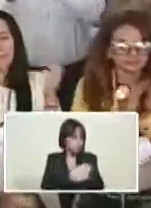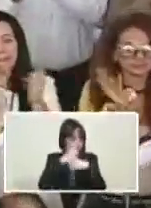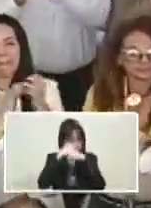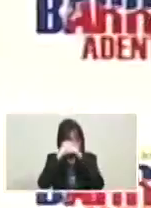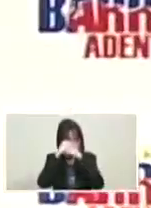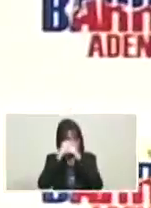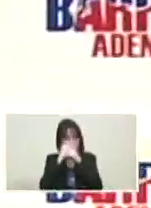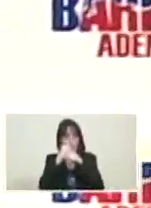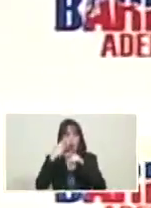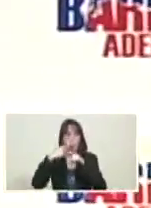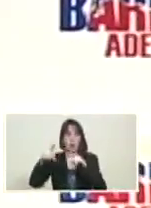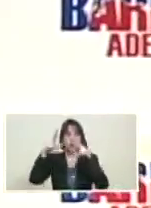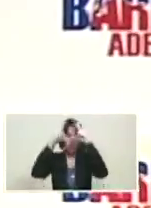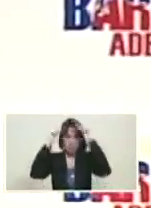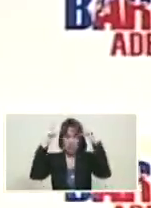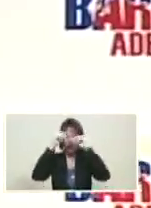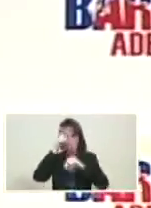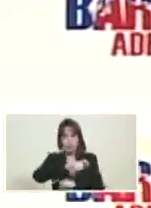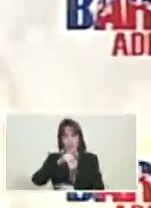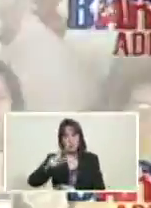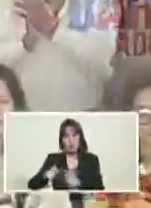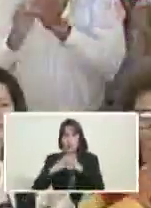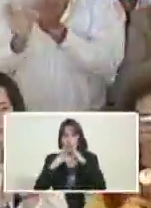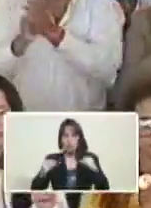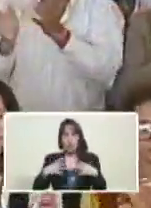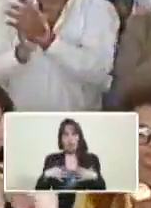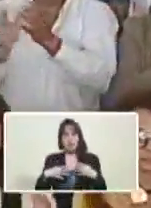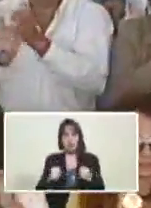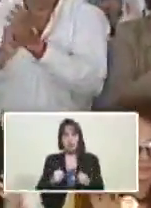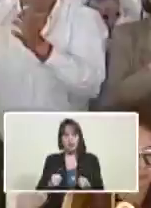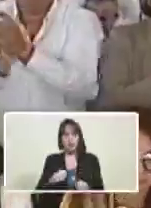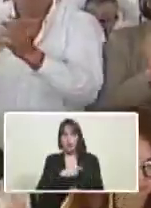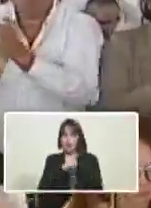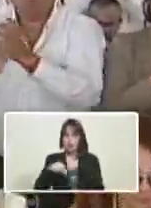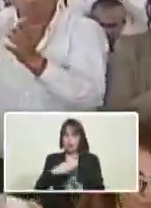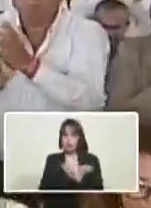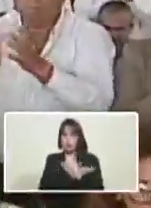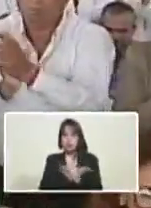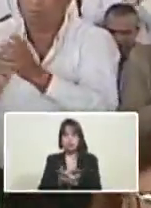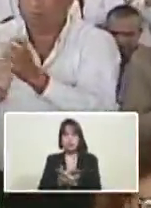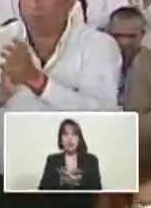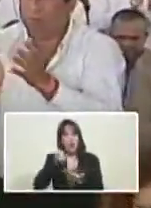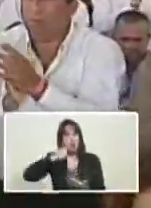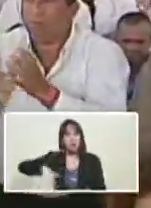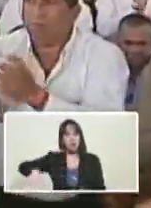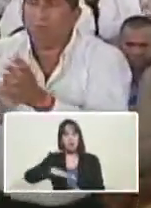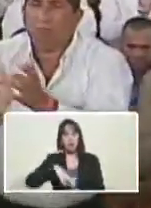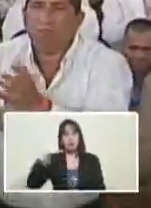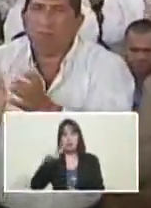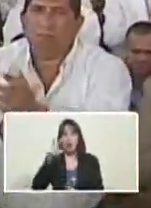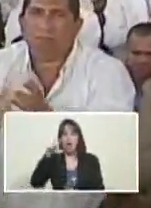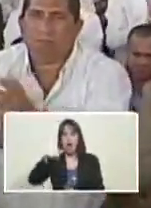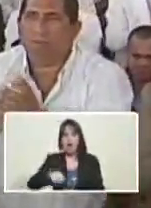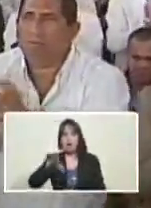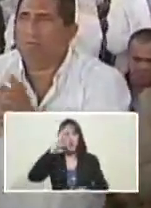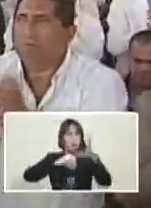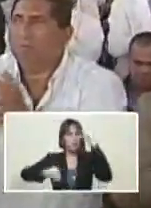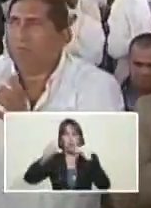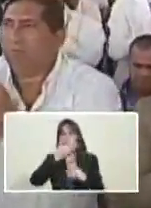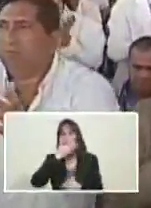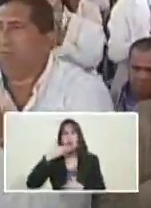enfermero, como personal de la área de la salud. Cuente el pueblo venezolano que aquí se están formando los